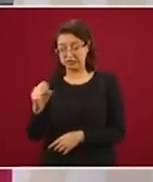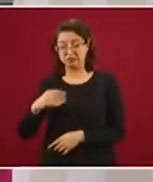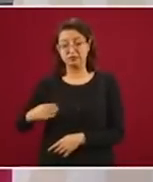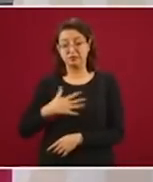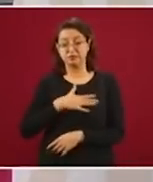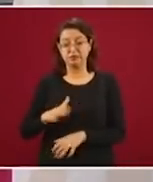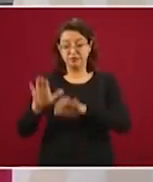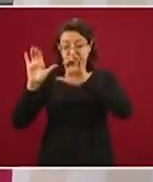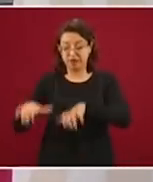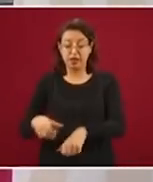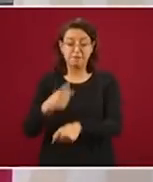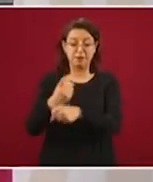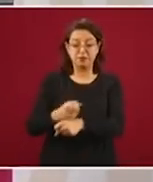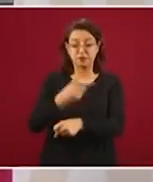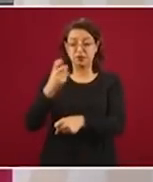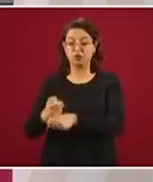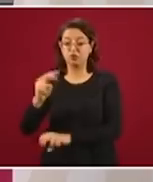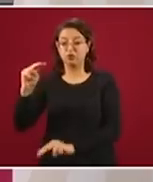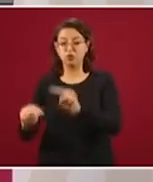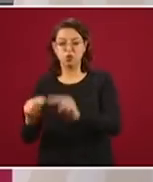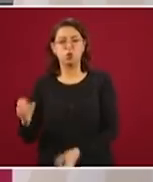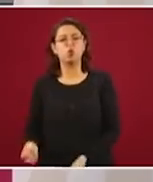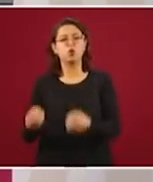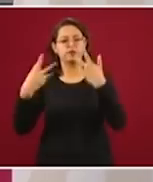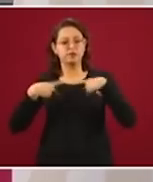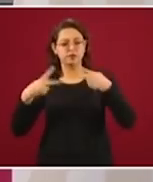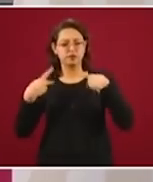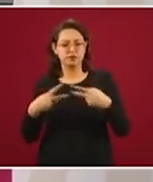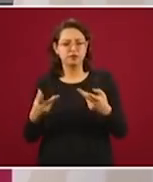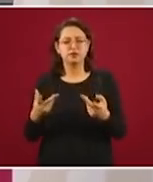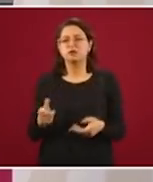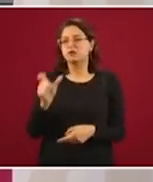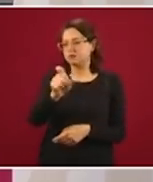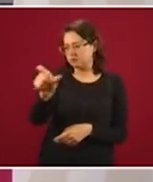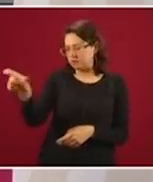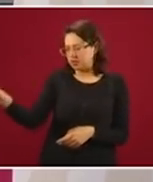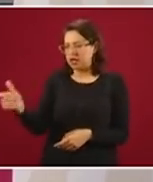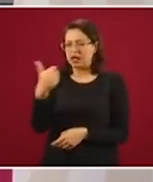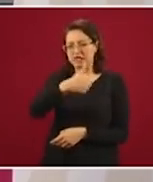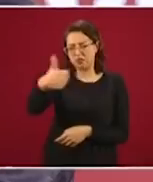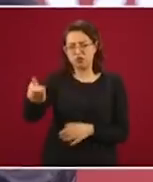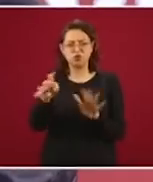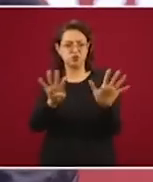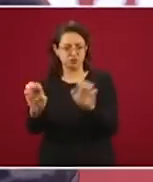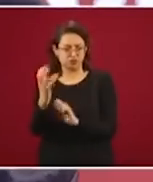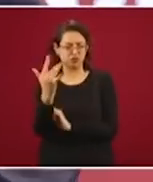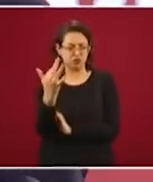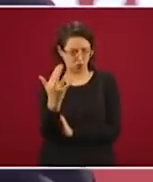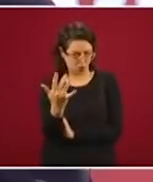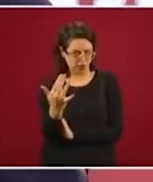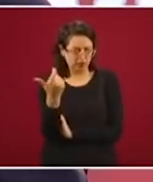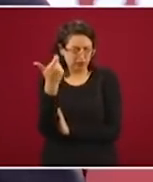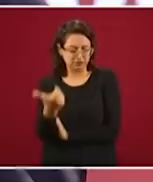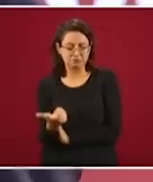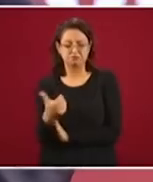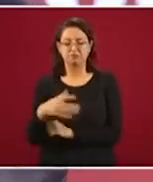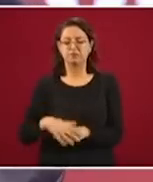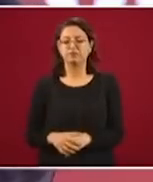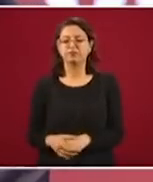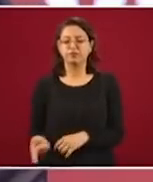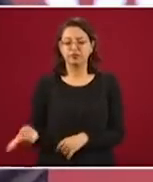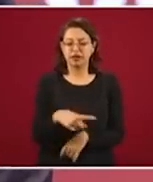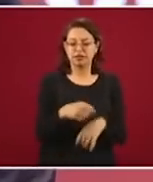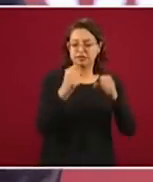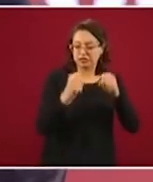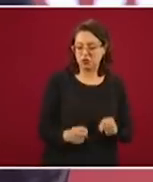primer y segundo nivel el IMSS, es más o menos como de 950 pesos. En el Seguro Popular, esa prima era de